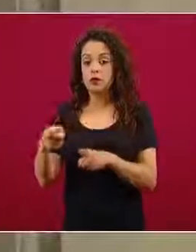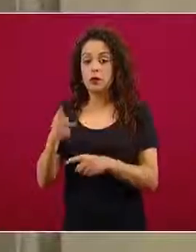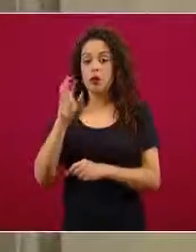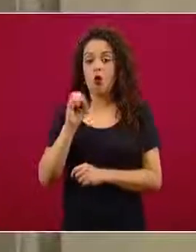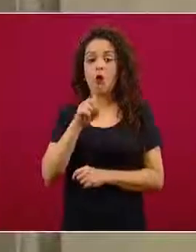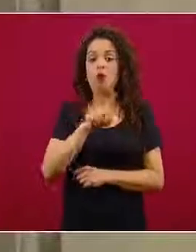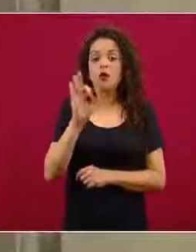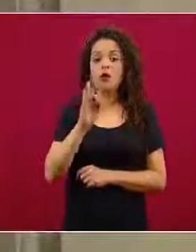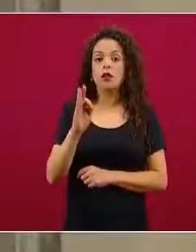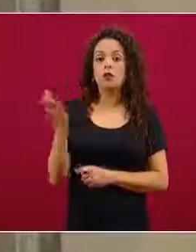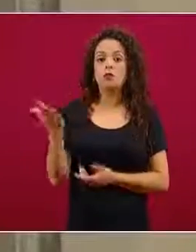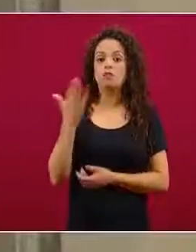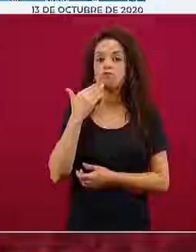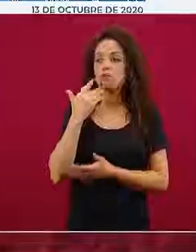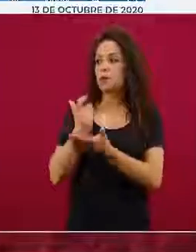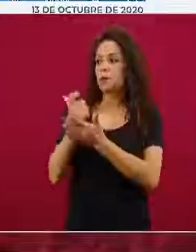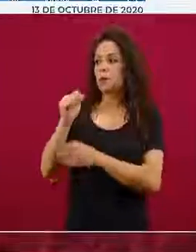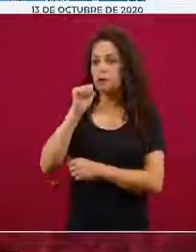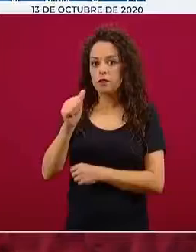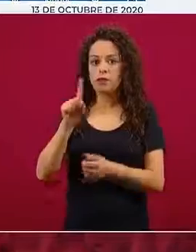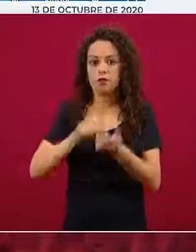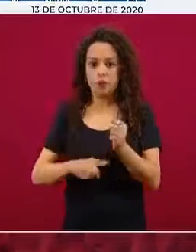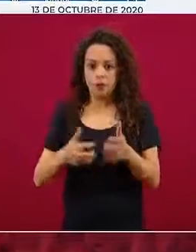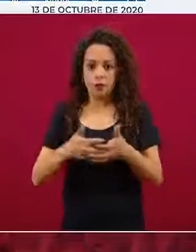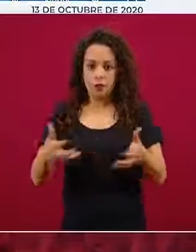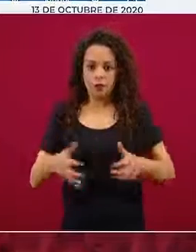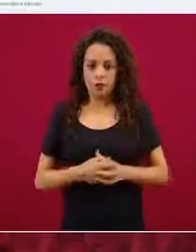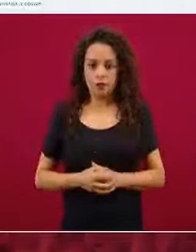una incidencia en el territorio.